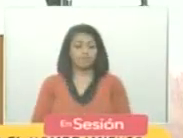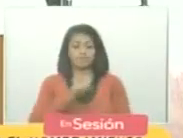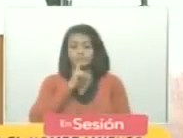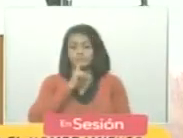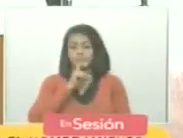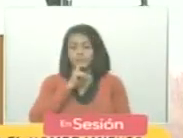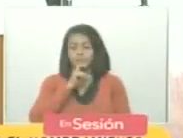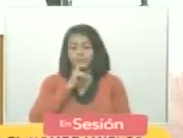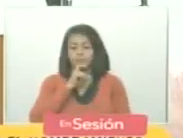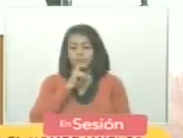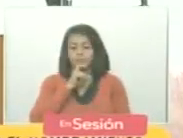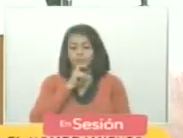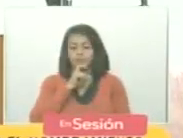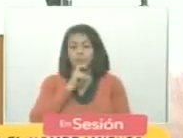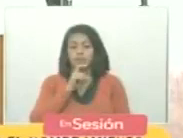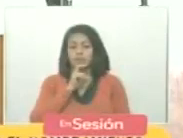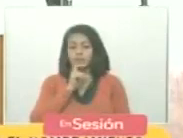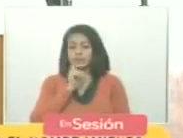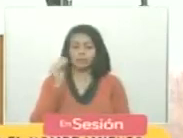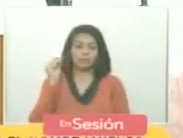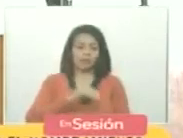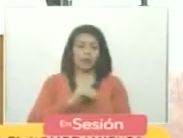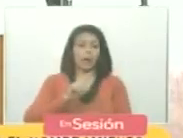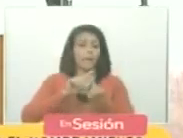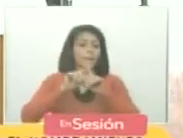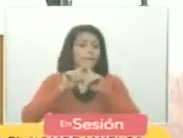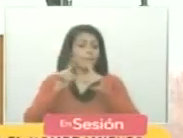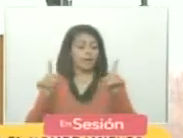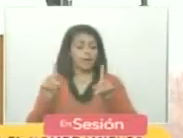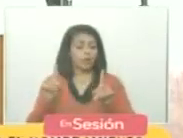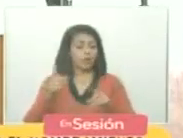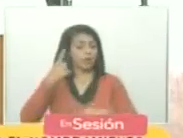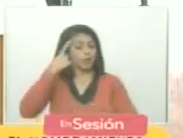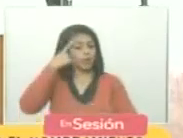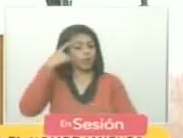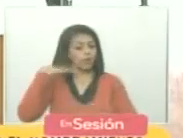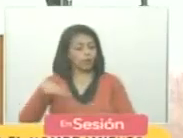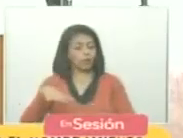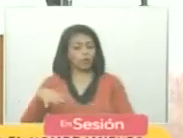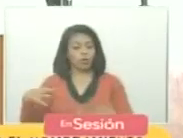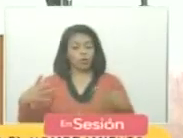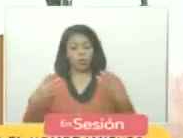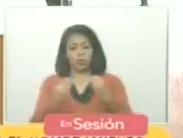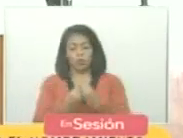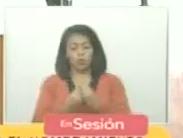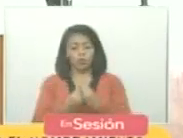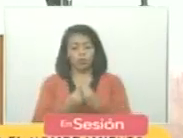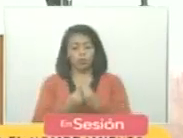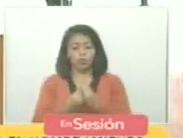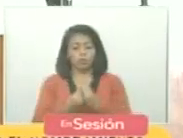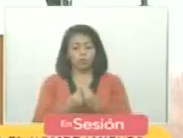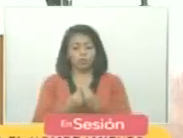difícil, compleja, pero creo que va a estar